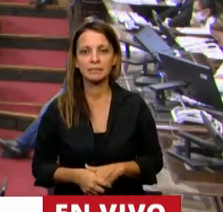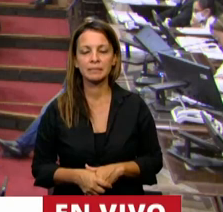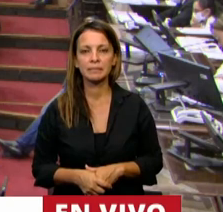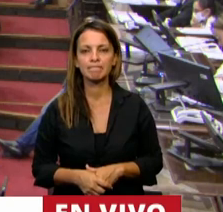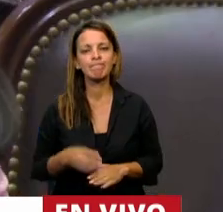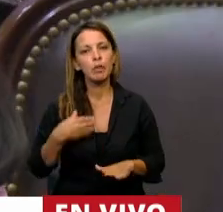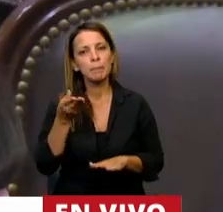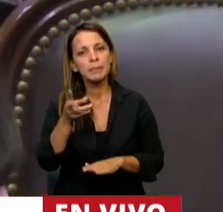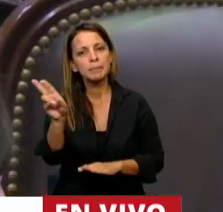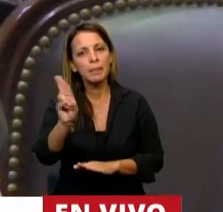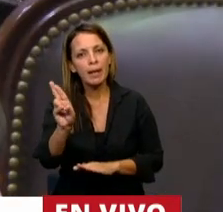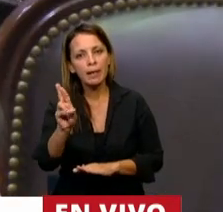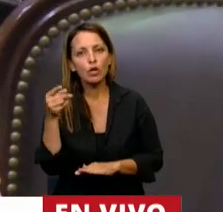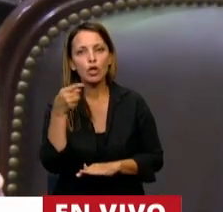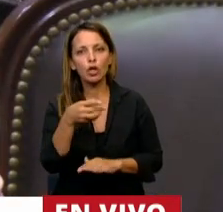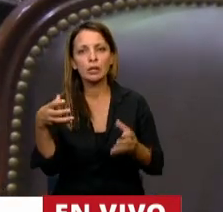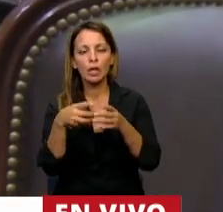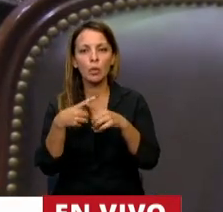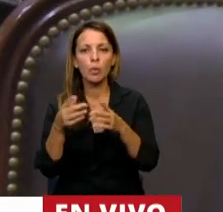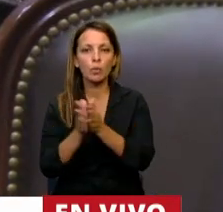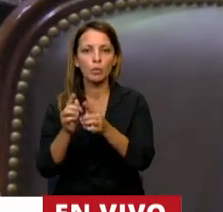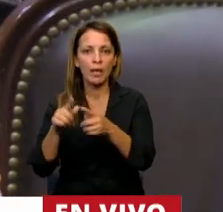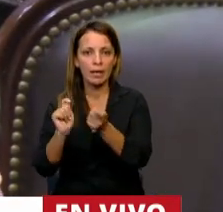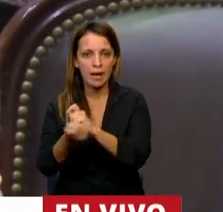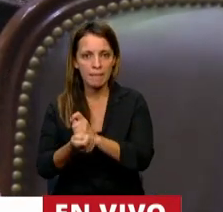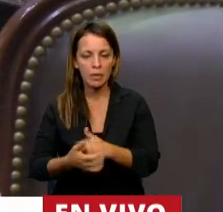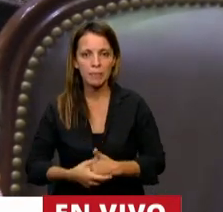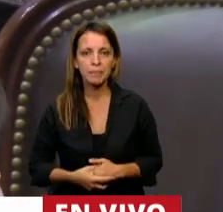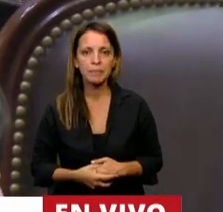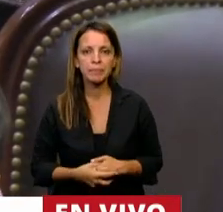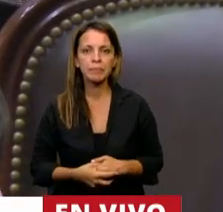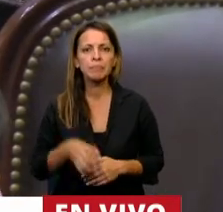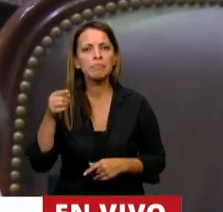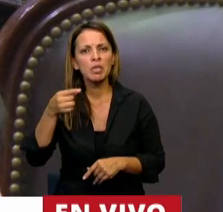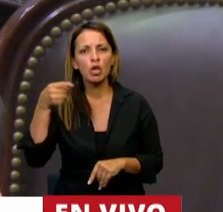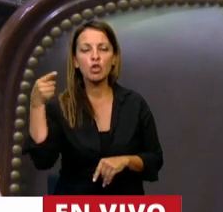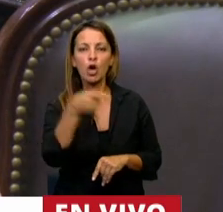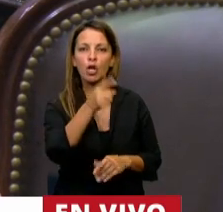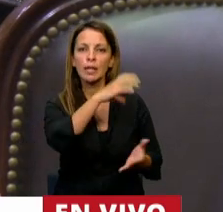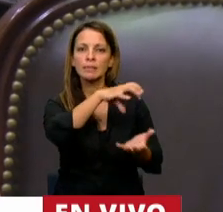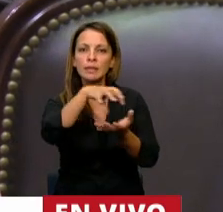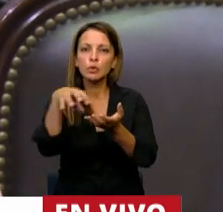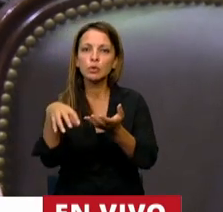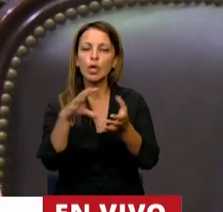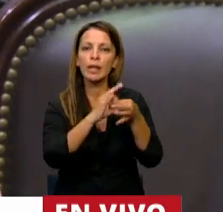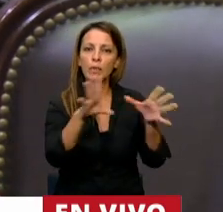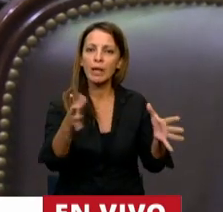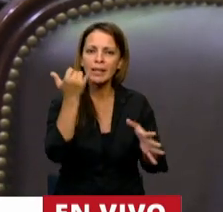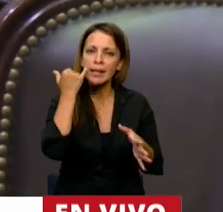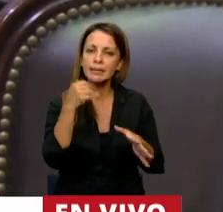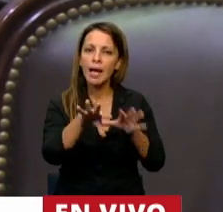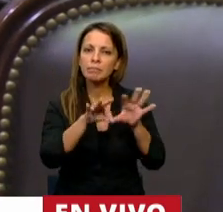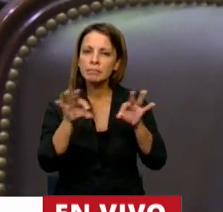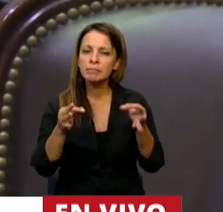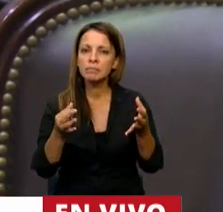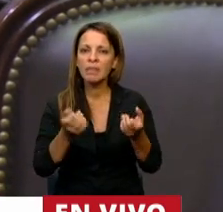Voy a pedir una cuestión de privilegio contra el bloque de Juntos por el Cambio por atacar las instituciones democráticas legítimamente electas, generar